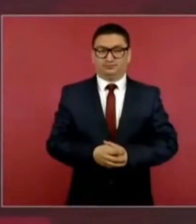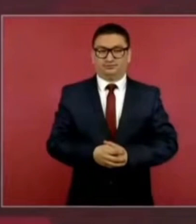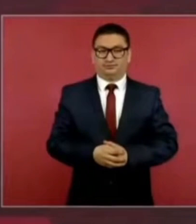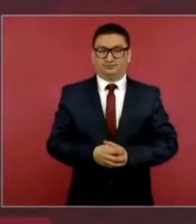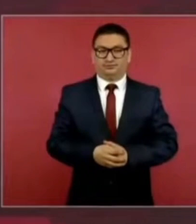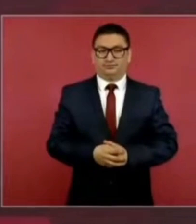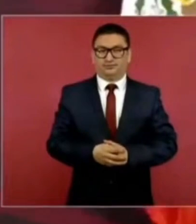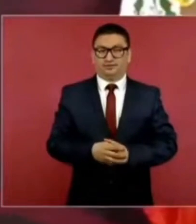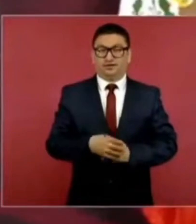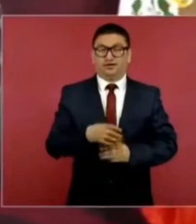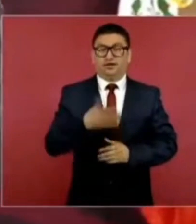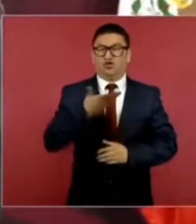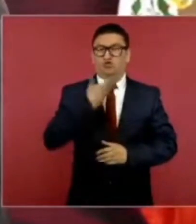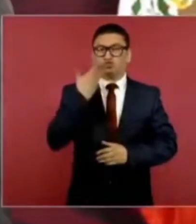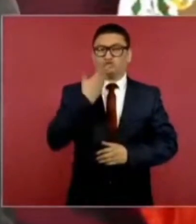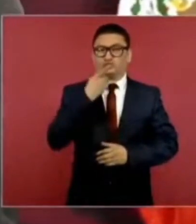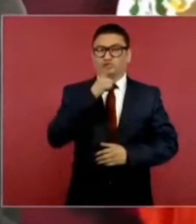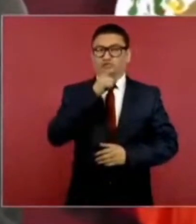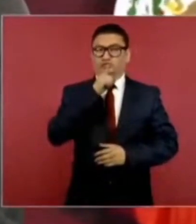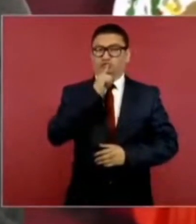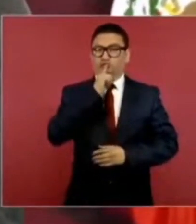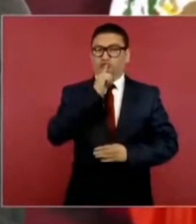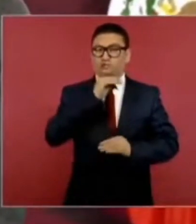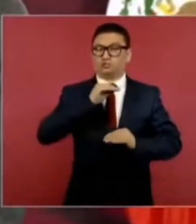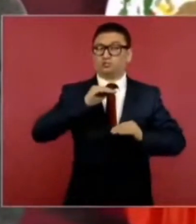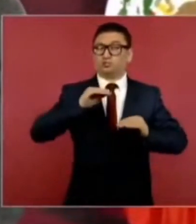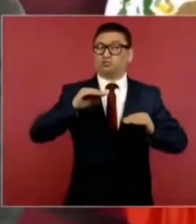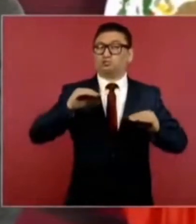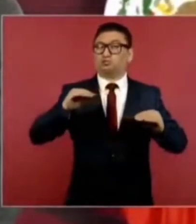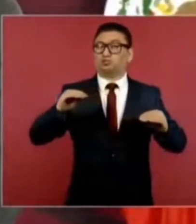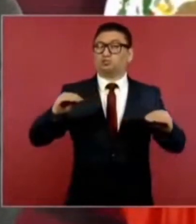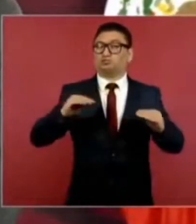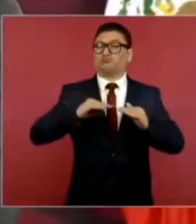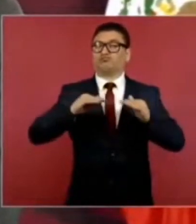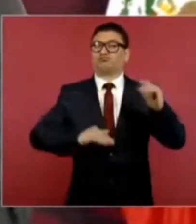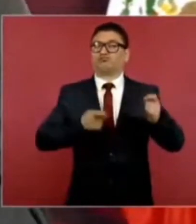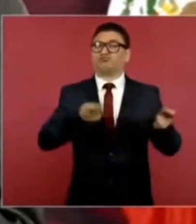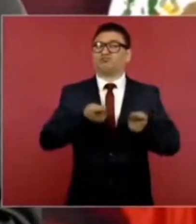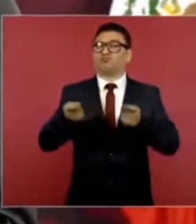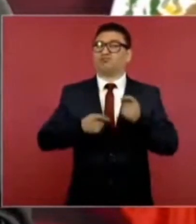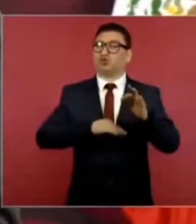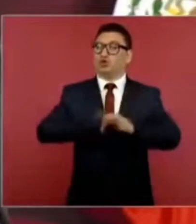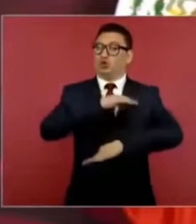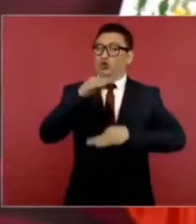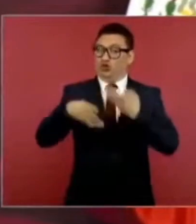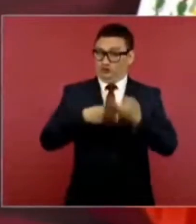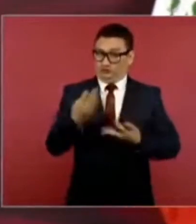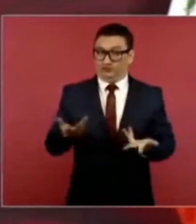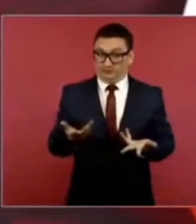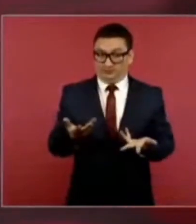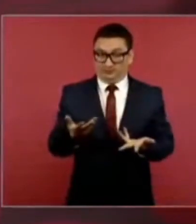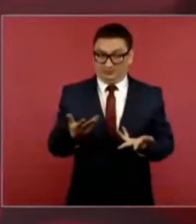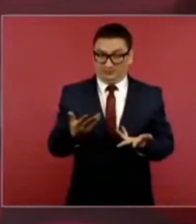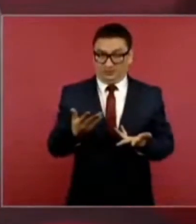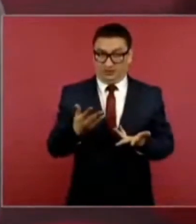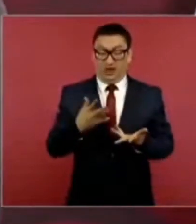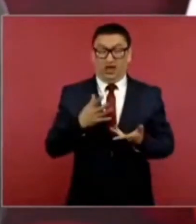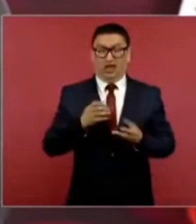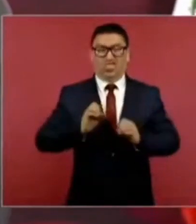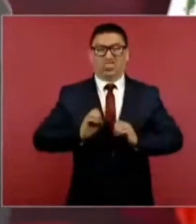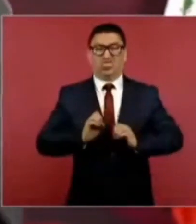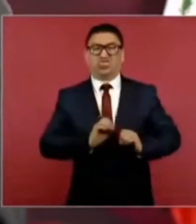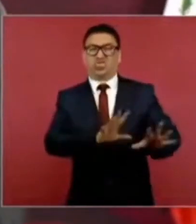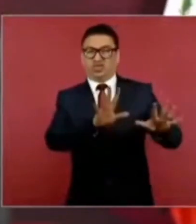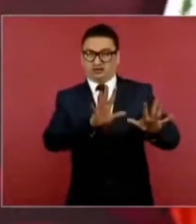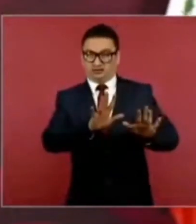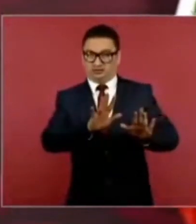se silenciaba todo. No solo no se combatía,